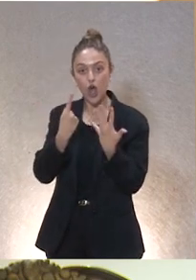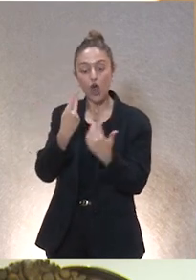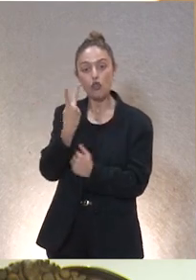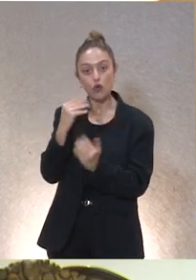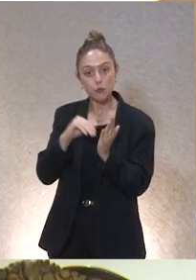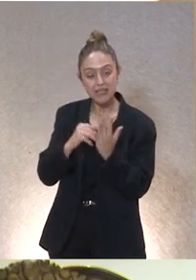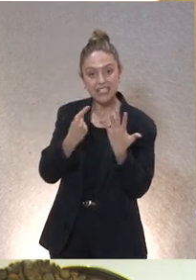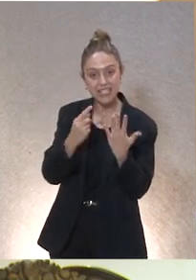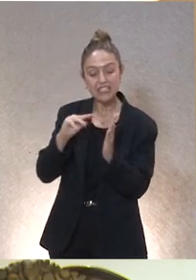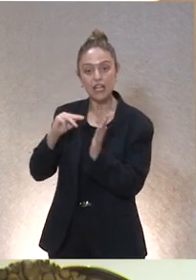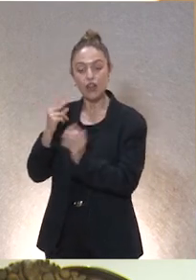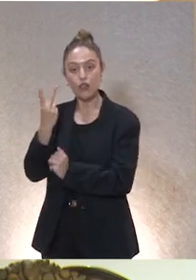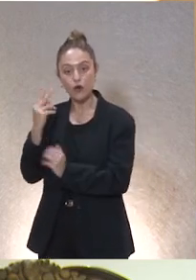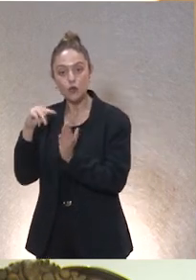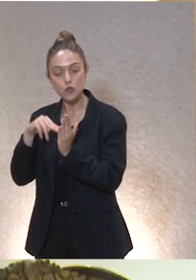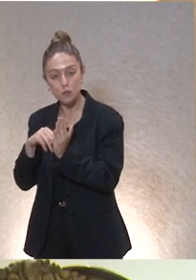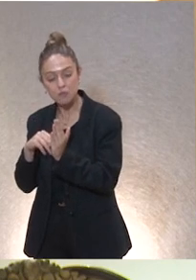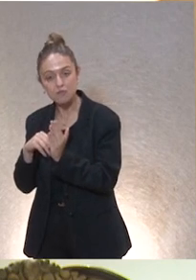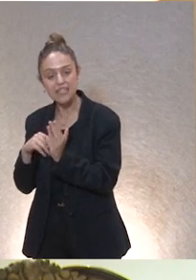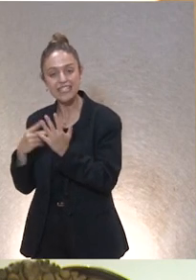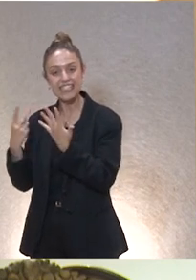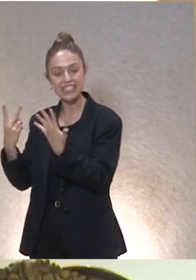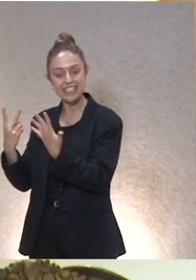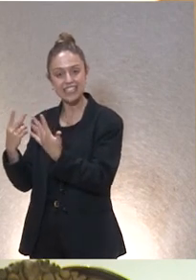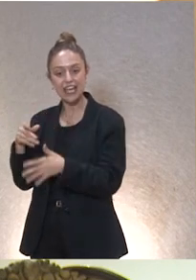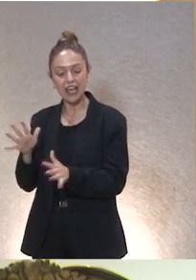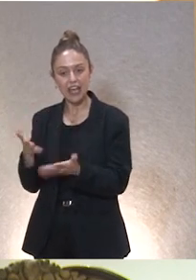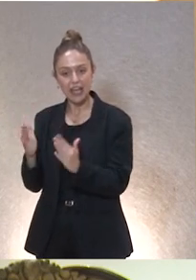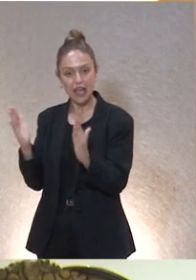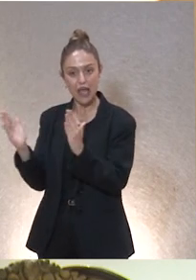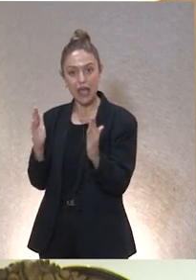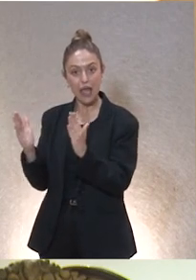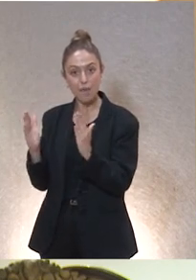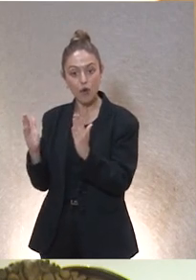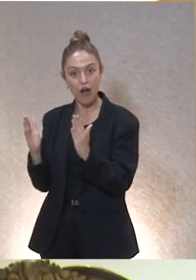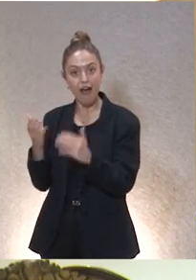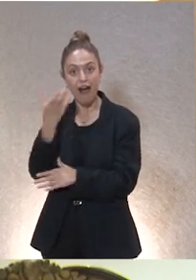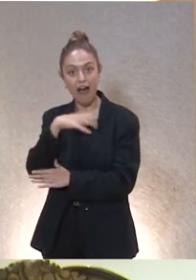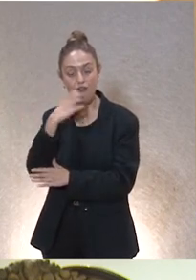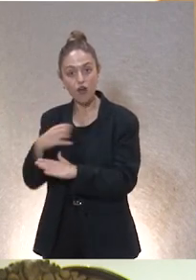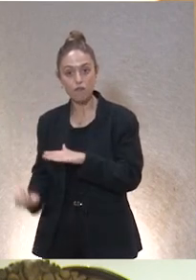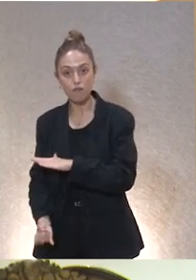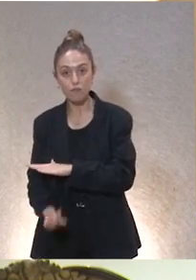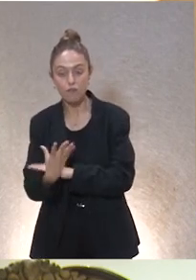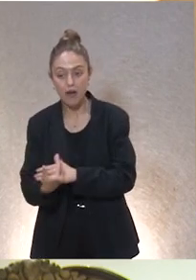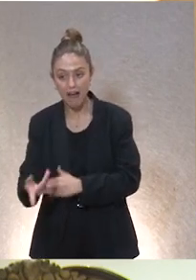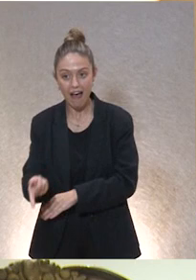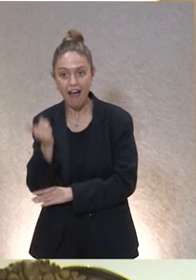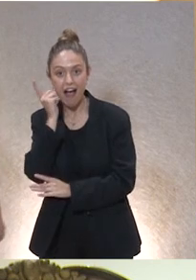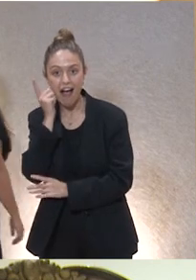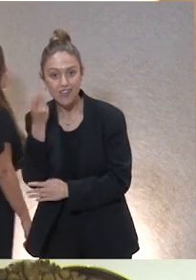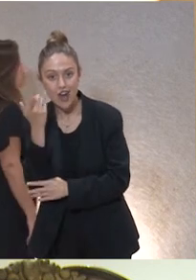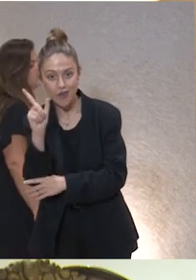que han transformado nuestra vida 2006 es cuando Steve Jobs enseñó el iPhone y dijo aquí os traigo un cachar